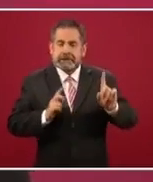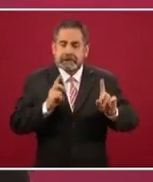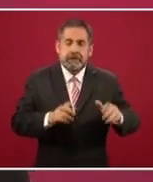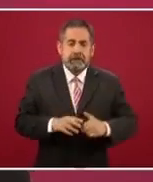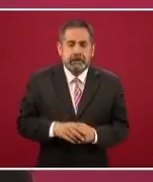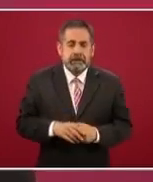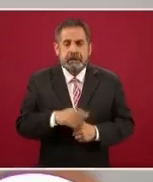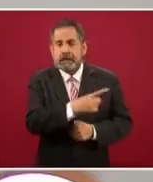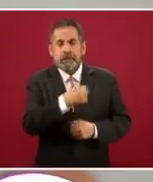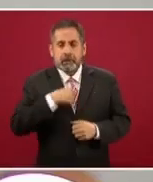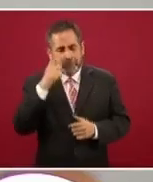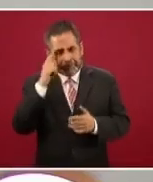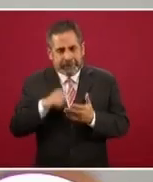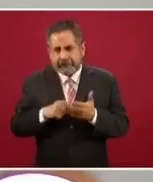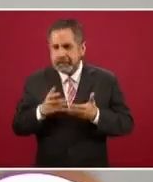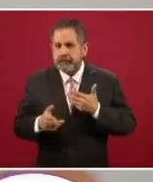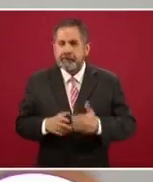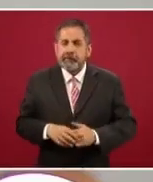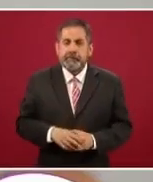No me creía.